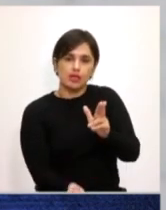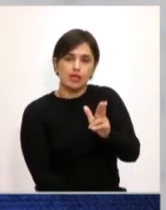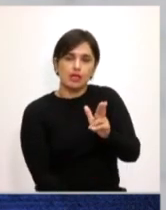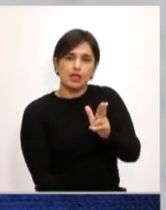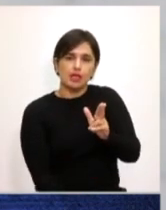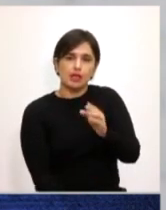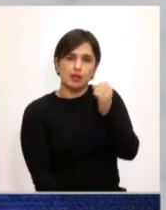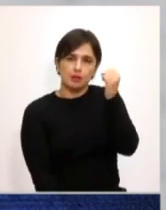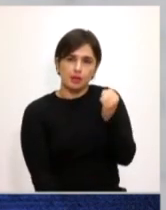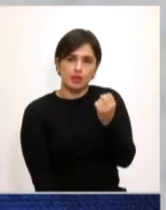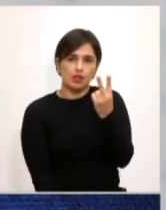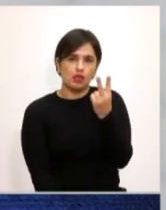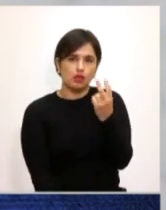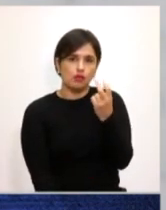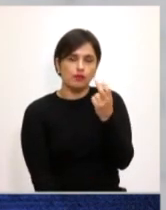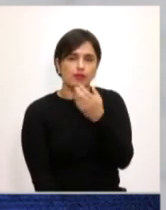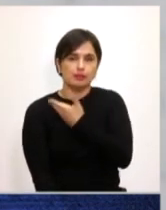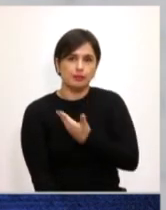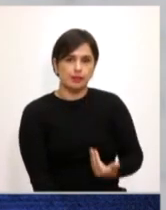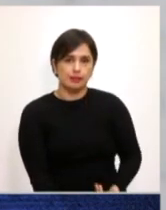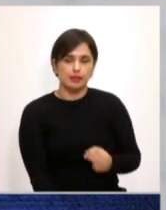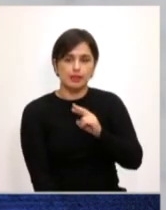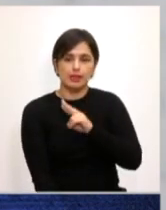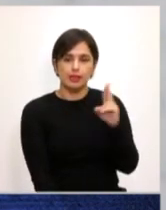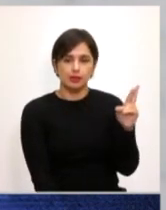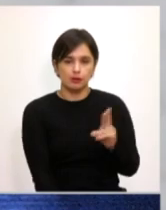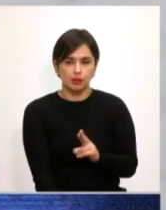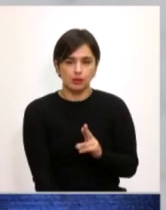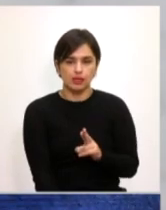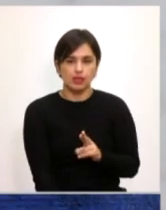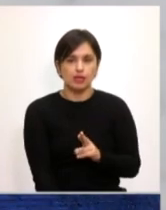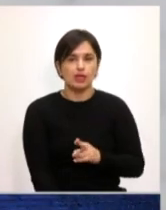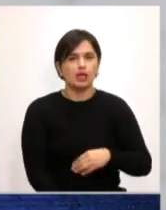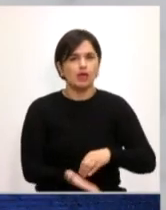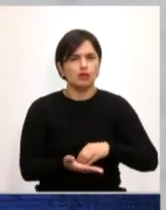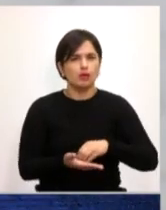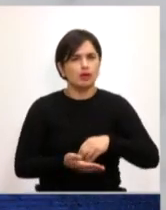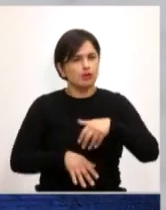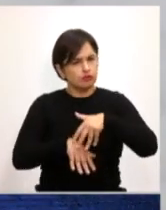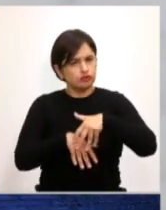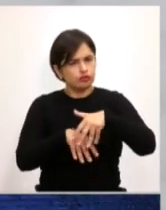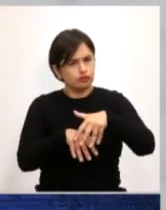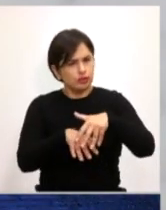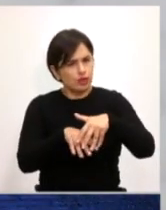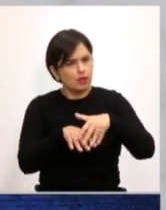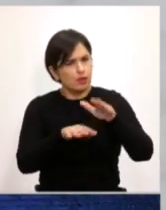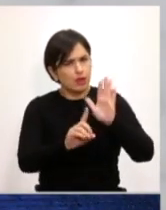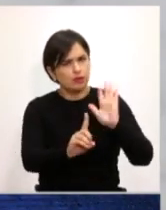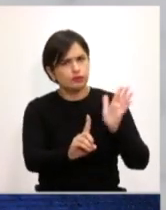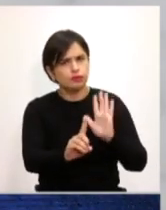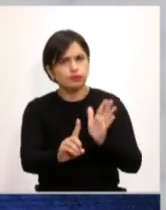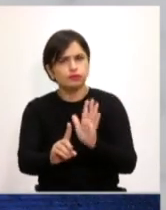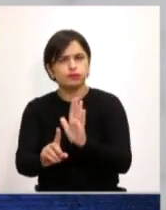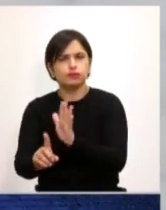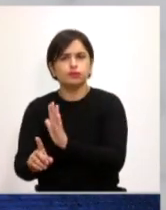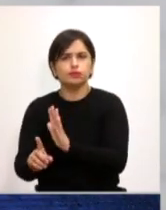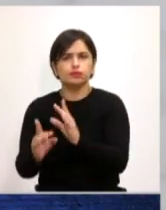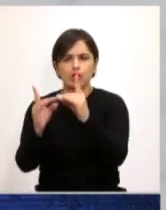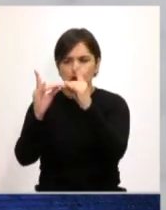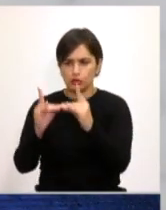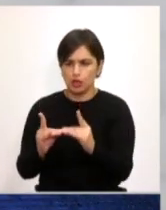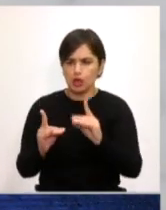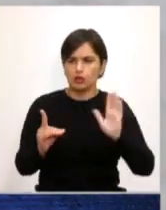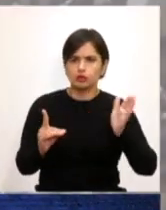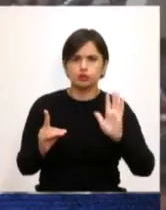dos veces presidente de la República. El pueblo se volcó a las calles para despedirlo, recibiendo los más altos